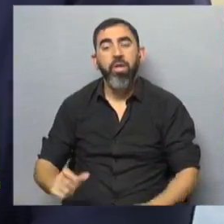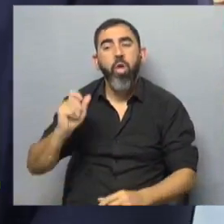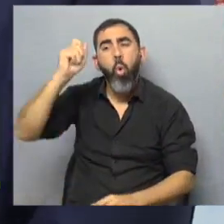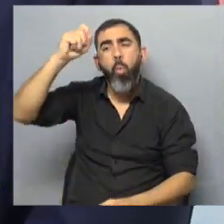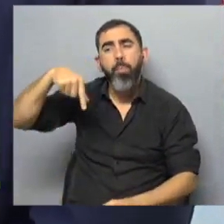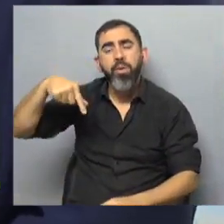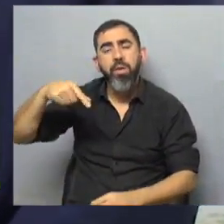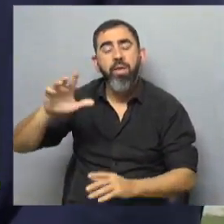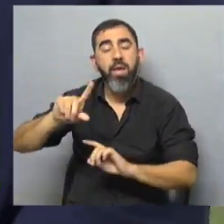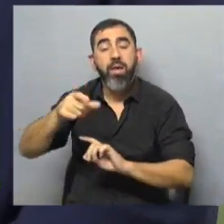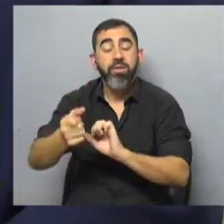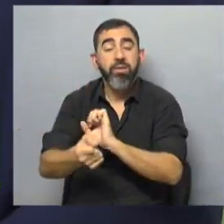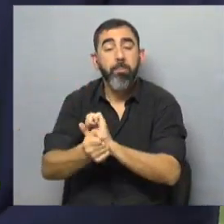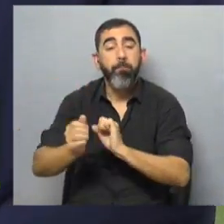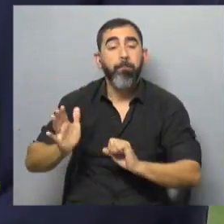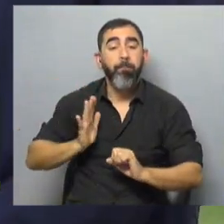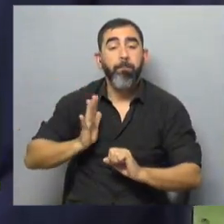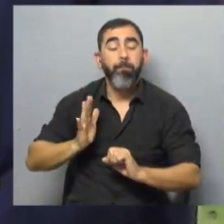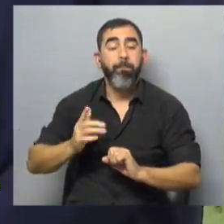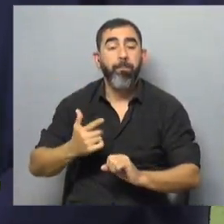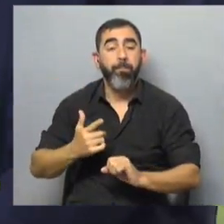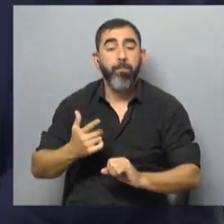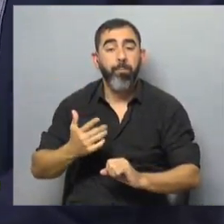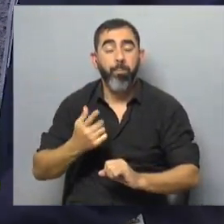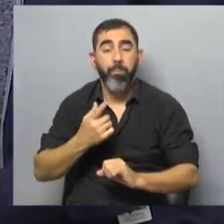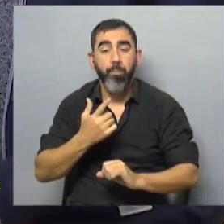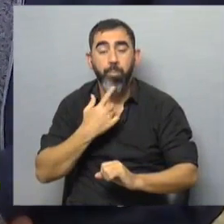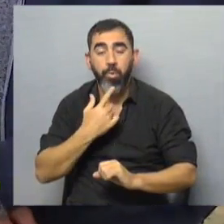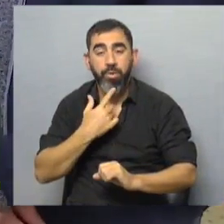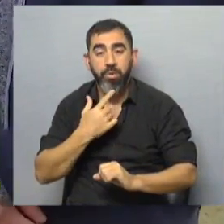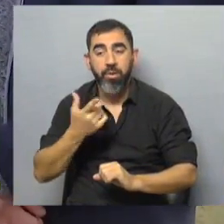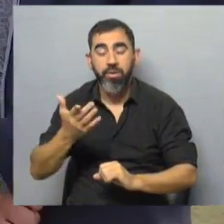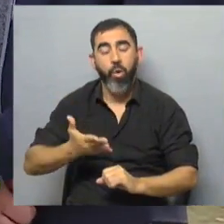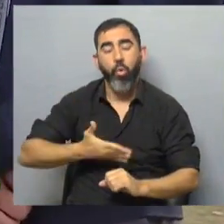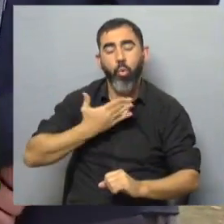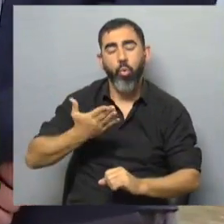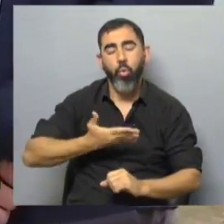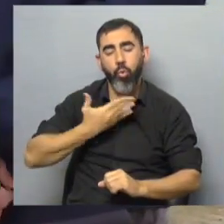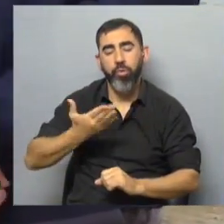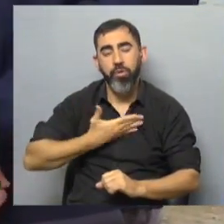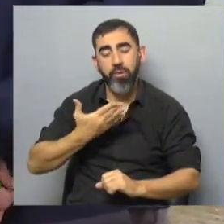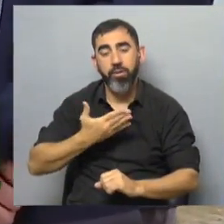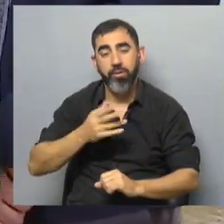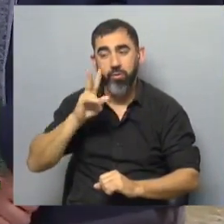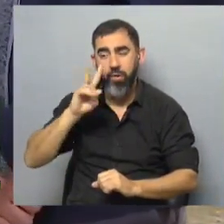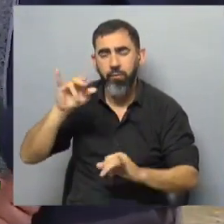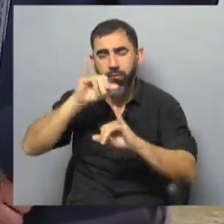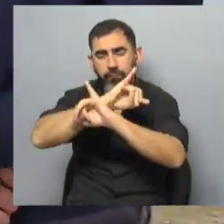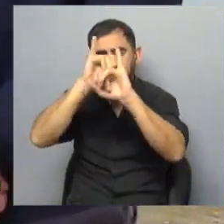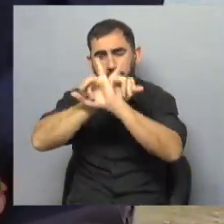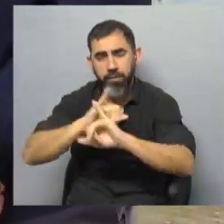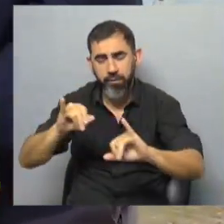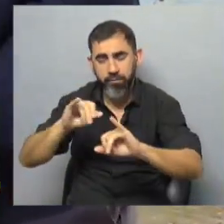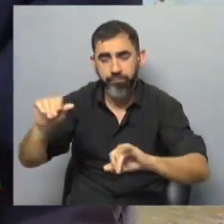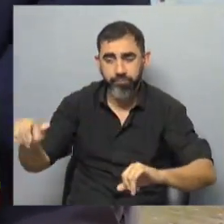parte de las Express? Ellas parece que se vieron re contentas. La verdad que verlas tan felices de poder haber